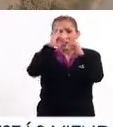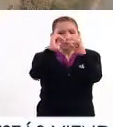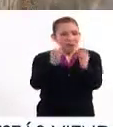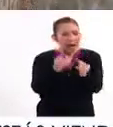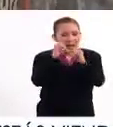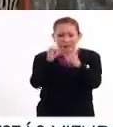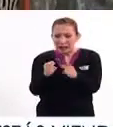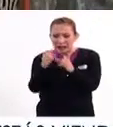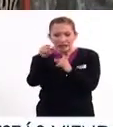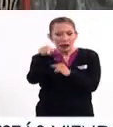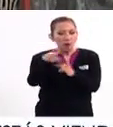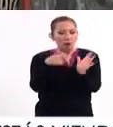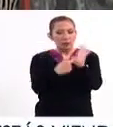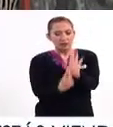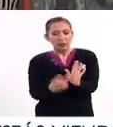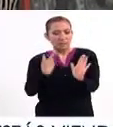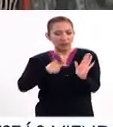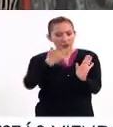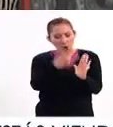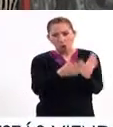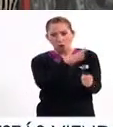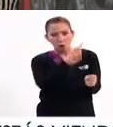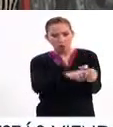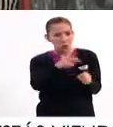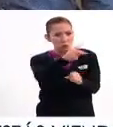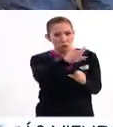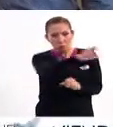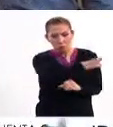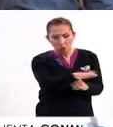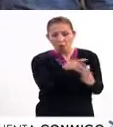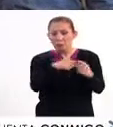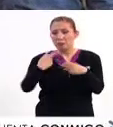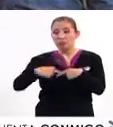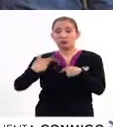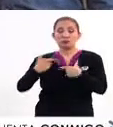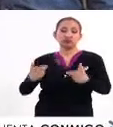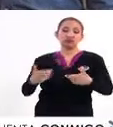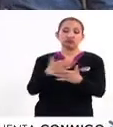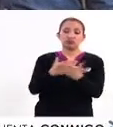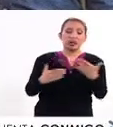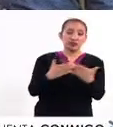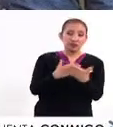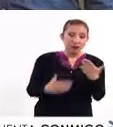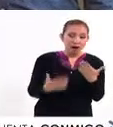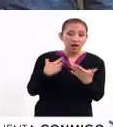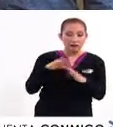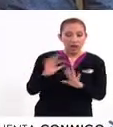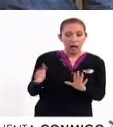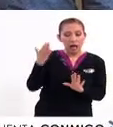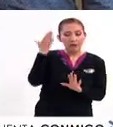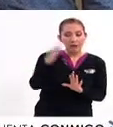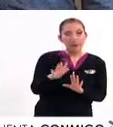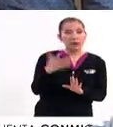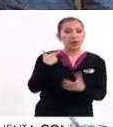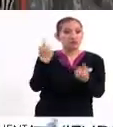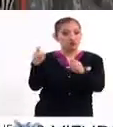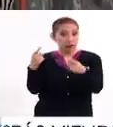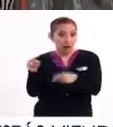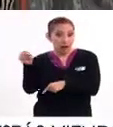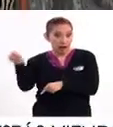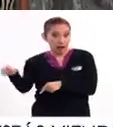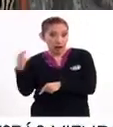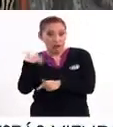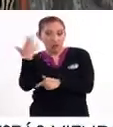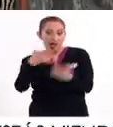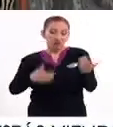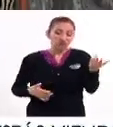imágenes presentando tanto gente común del pueblo como gente de clase media que ya sabía, por ejemplo, música,